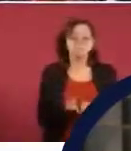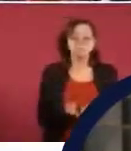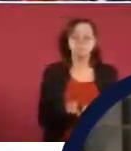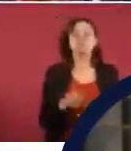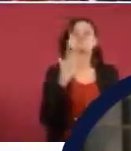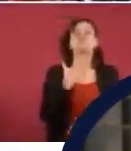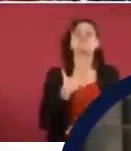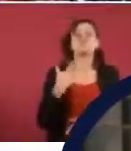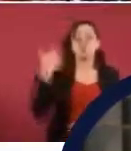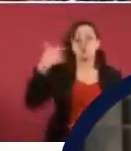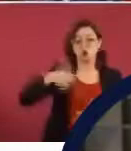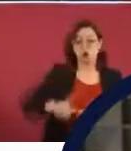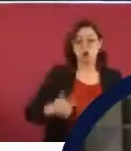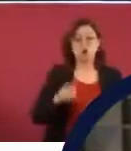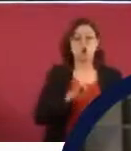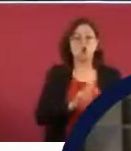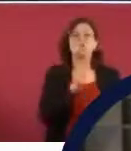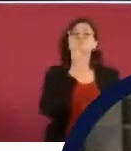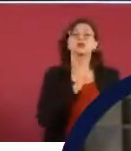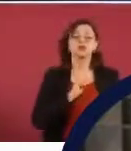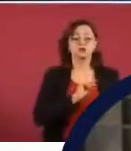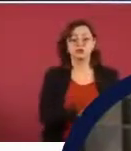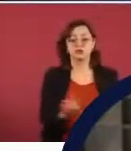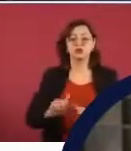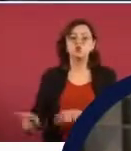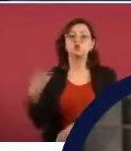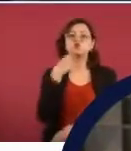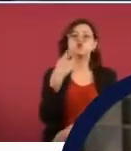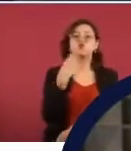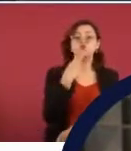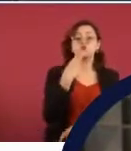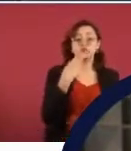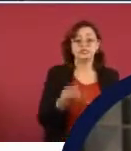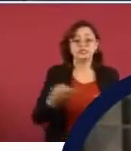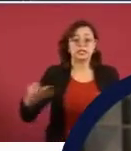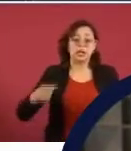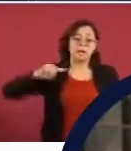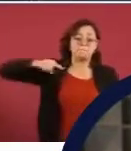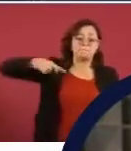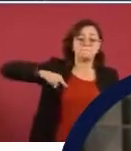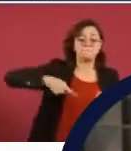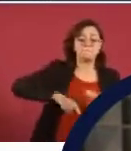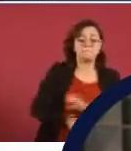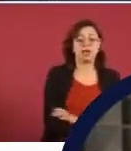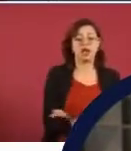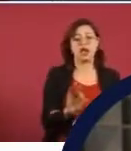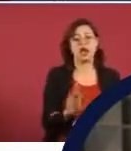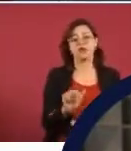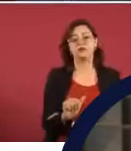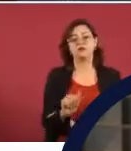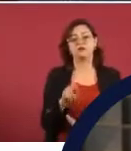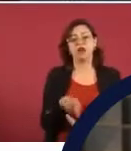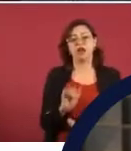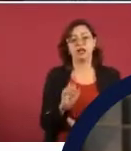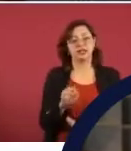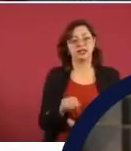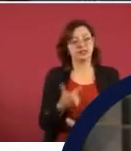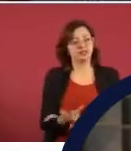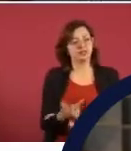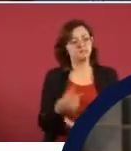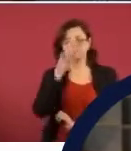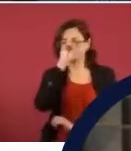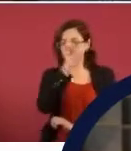0% no fue casual, sino que tiene razones específicas y que son básicamente internas, porque afuera hubo